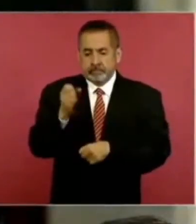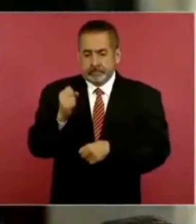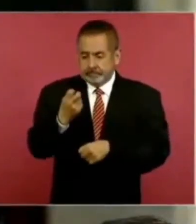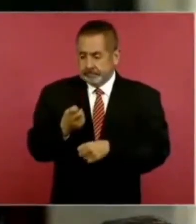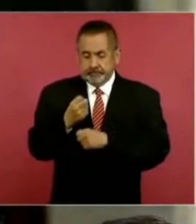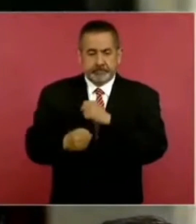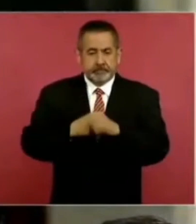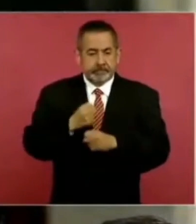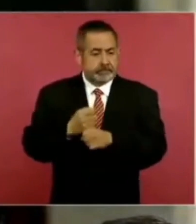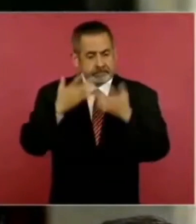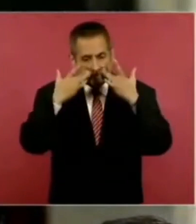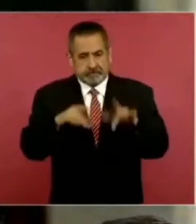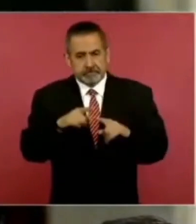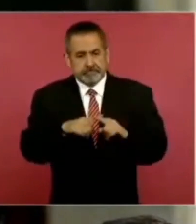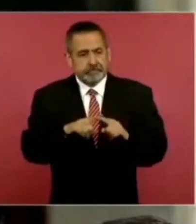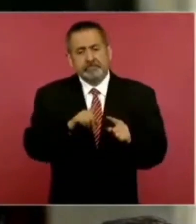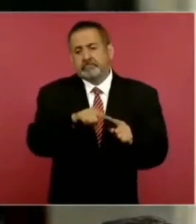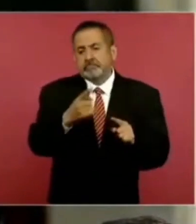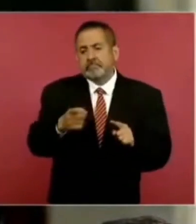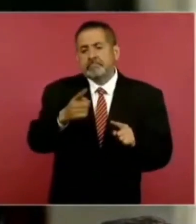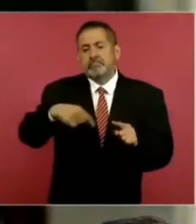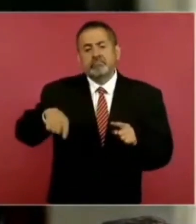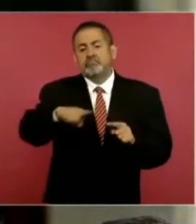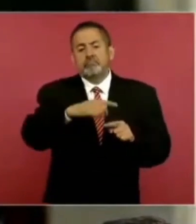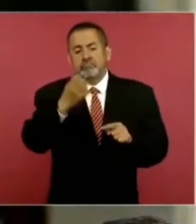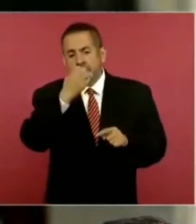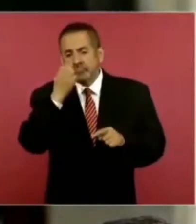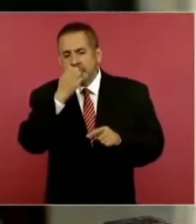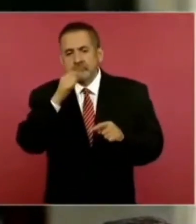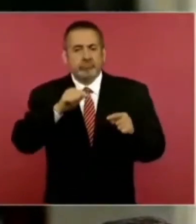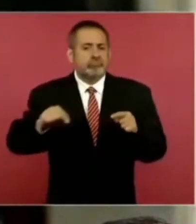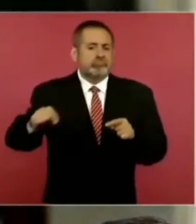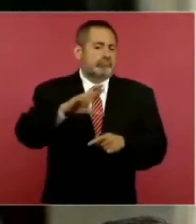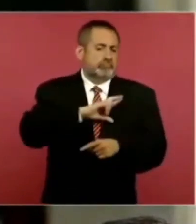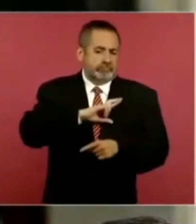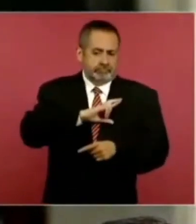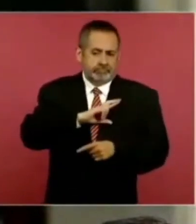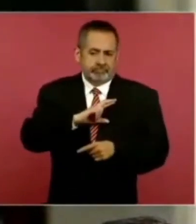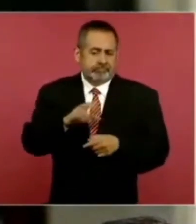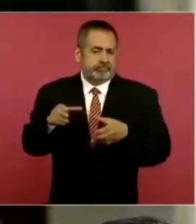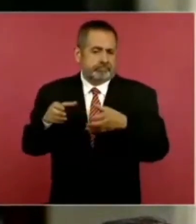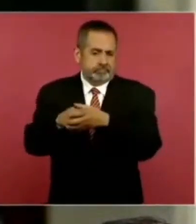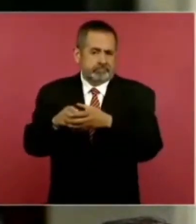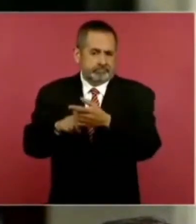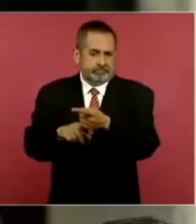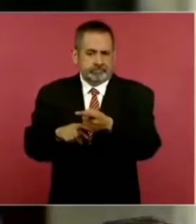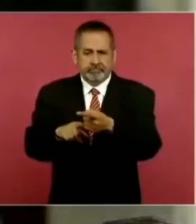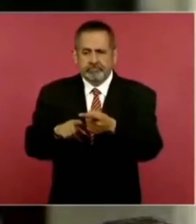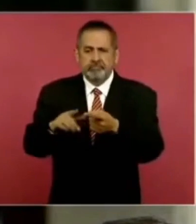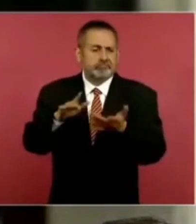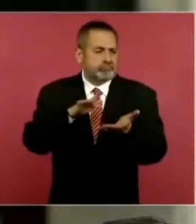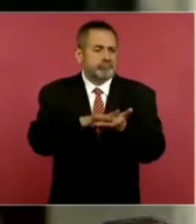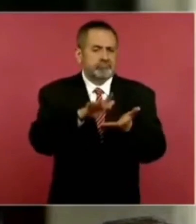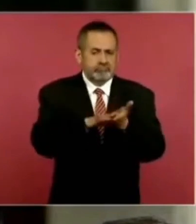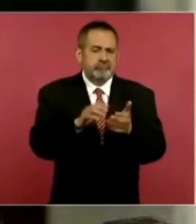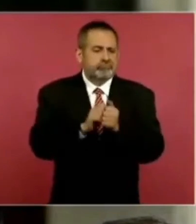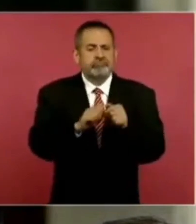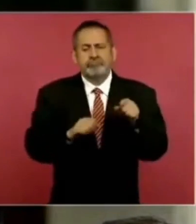año y una serie de grupos de escuelas privadas han apoyado a